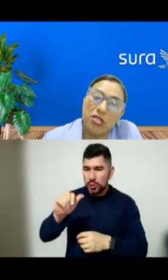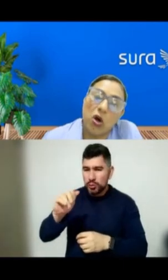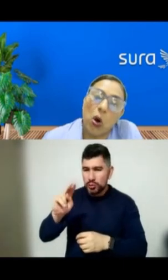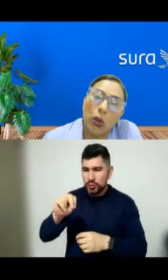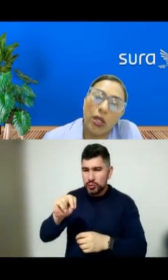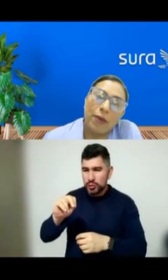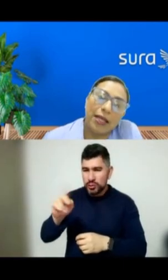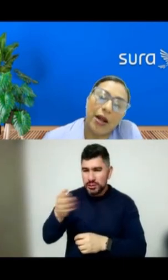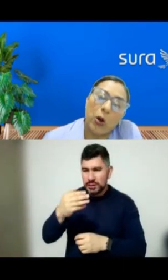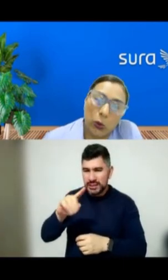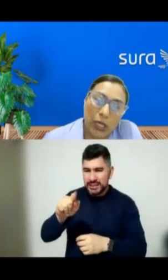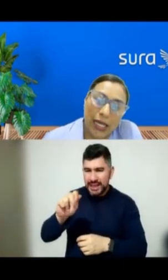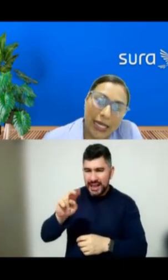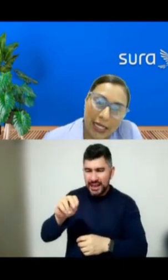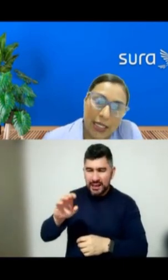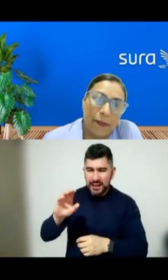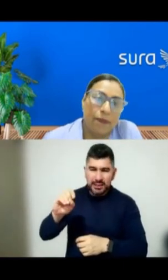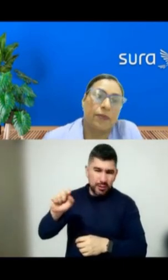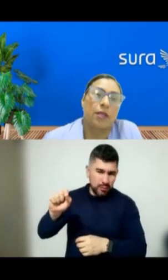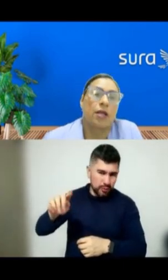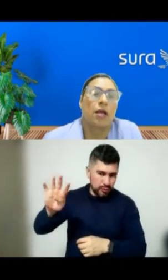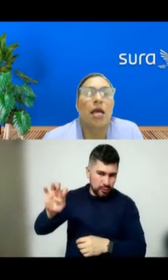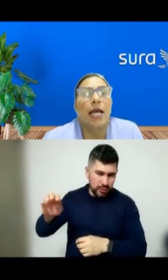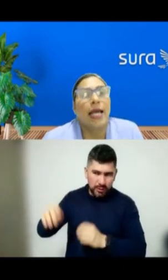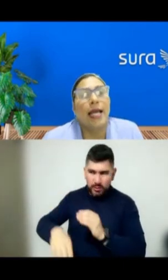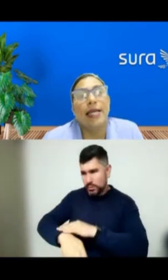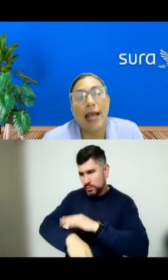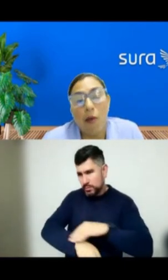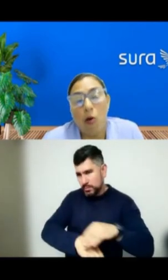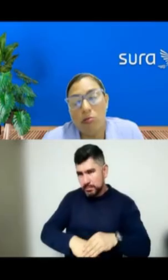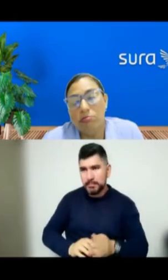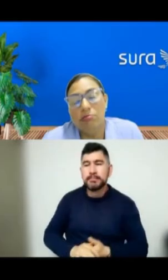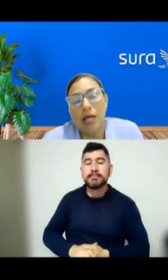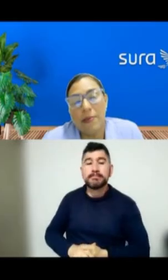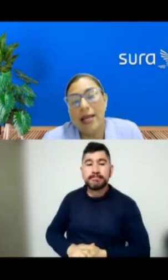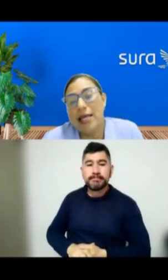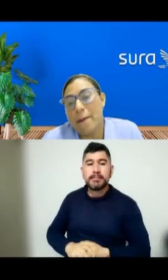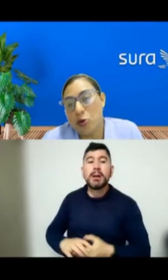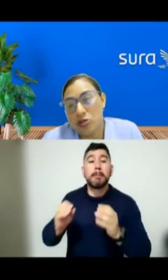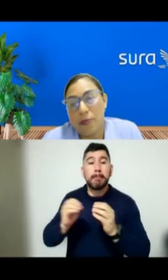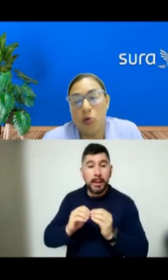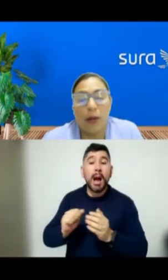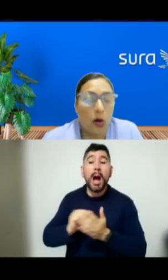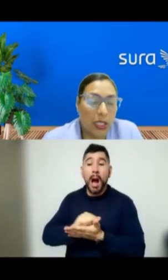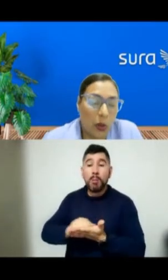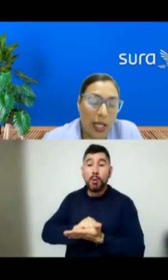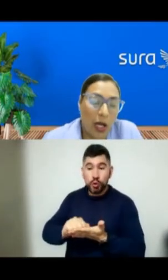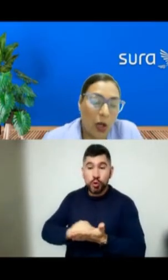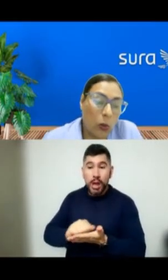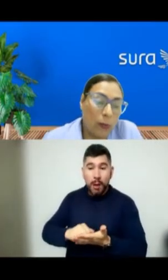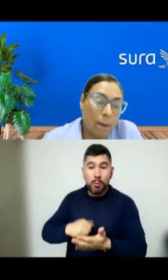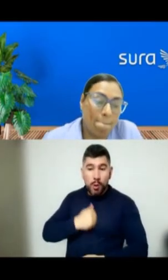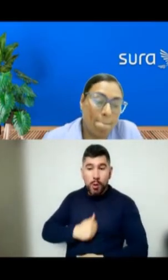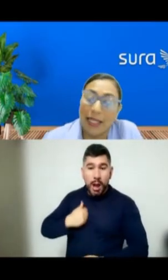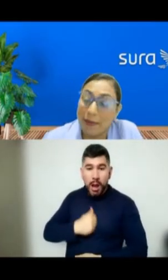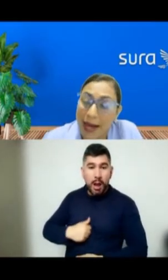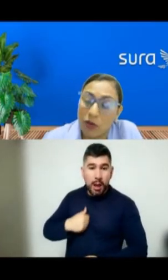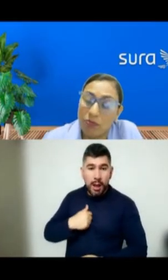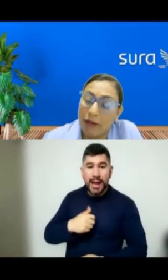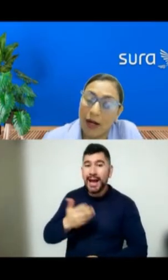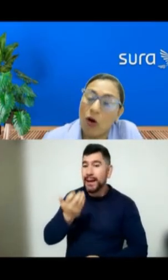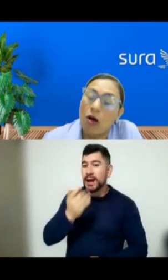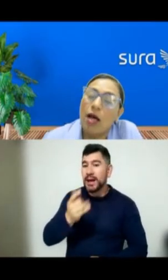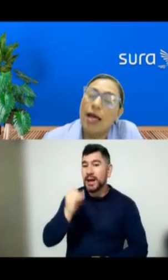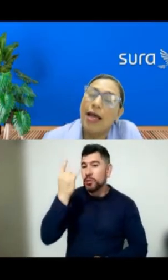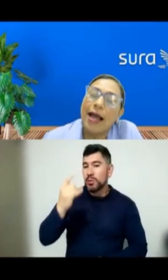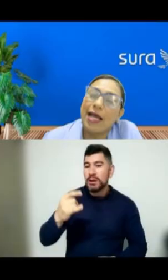de hacer una curación o de manejar una herida. Y hay jabón también que de pronto si por una mordedura de un